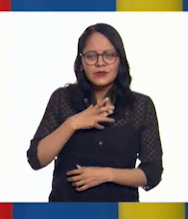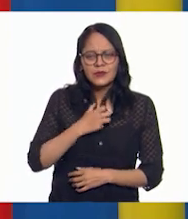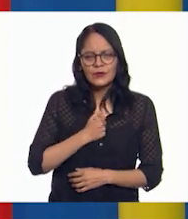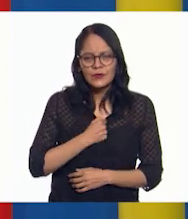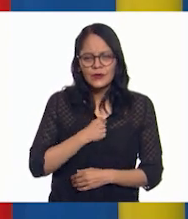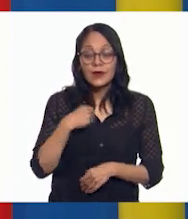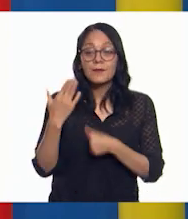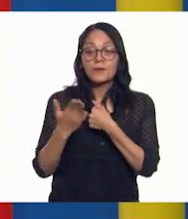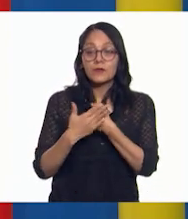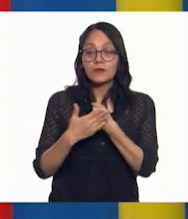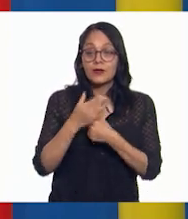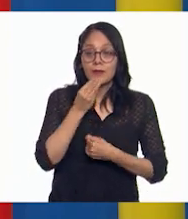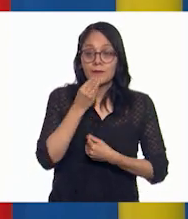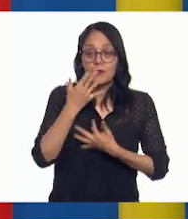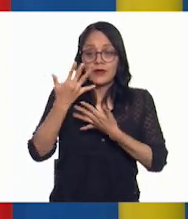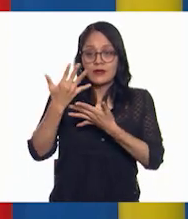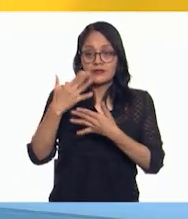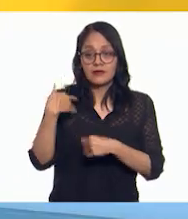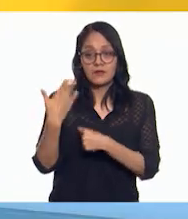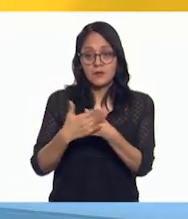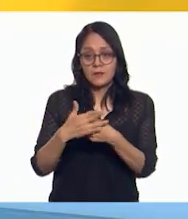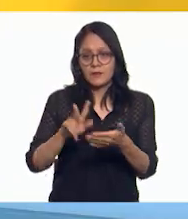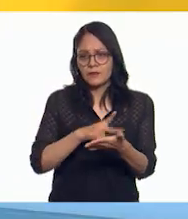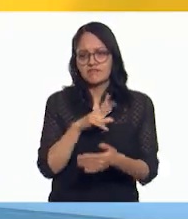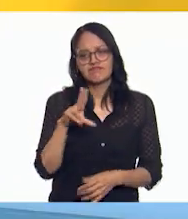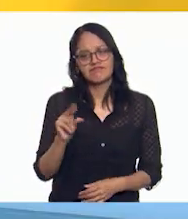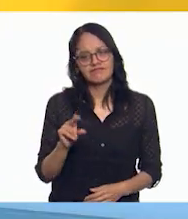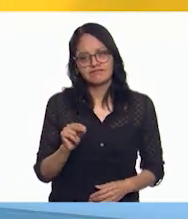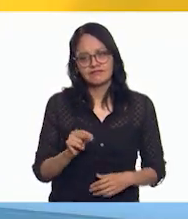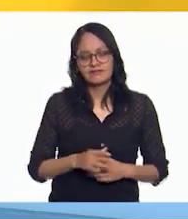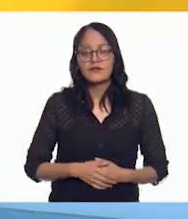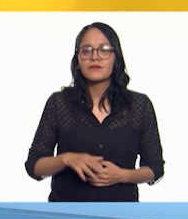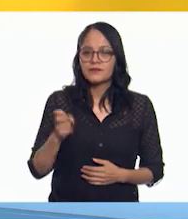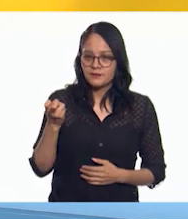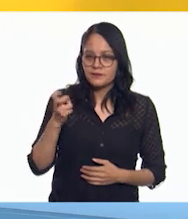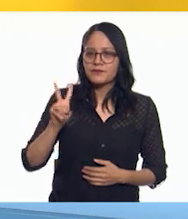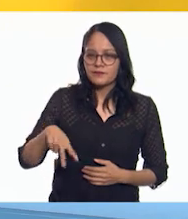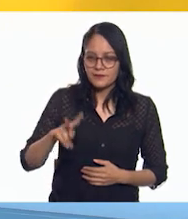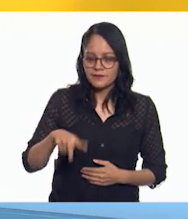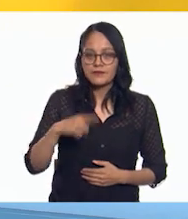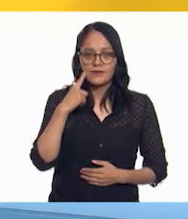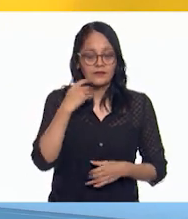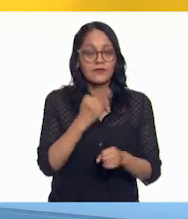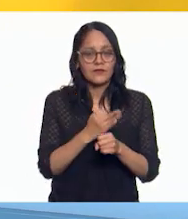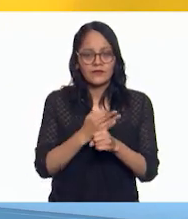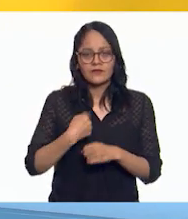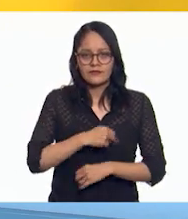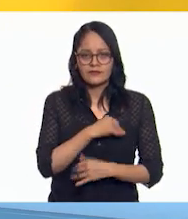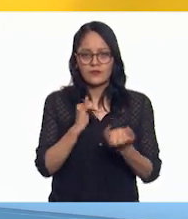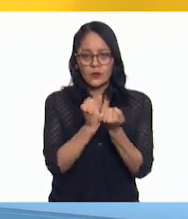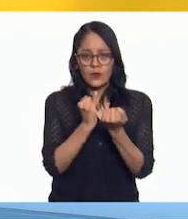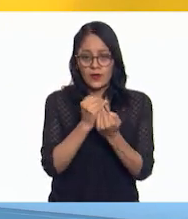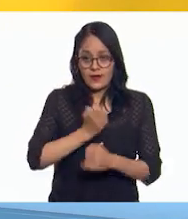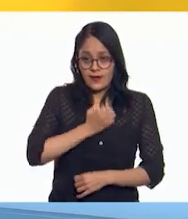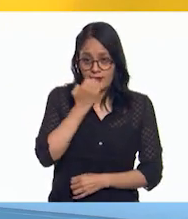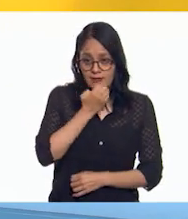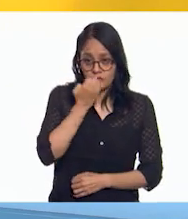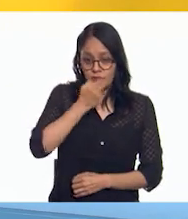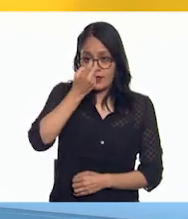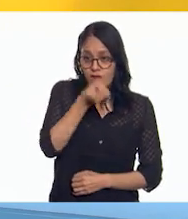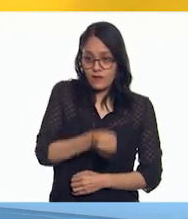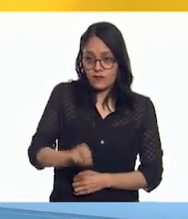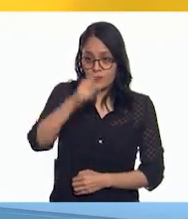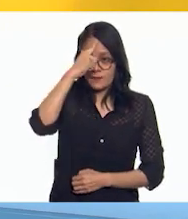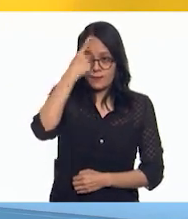con poesía en toda la primaria. Es cierto, María. Sin embargo, no necesitamos forzosamente de la escuela para disfrutar